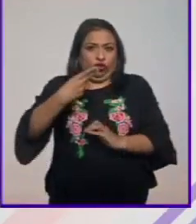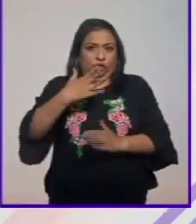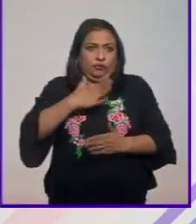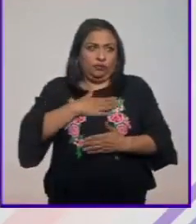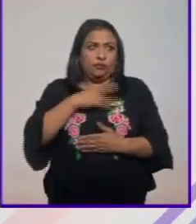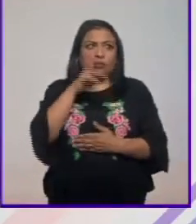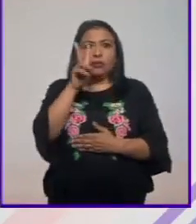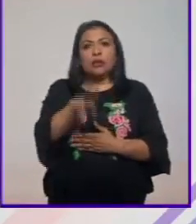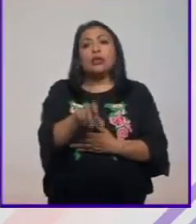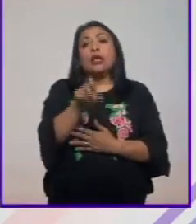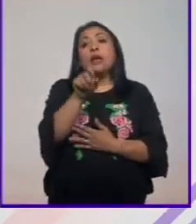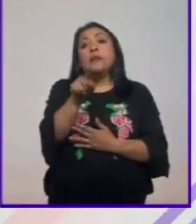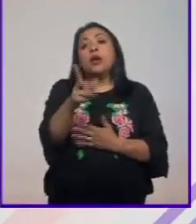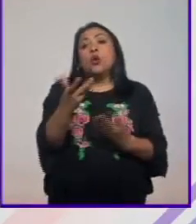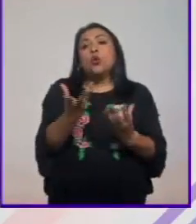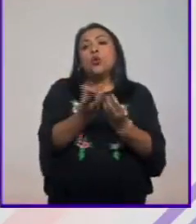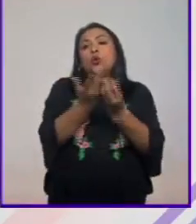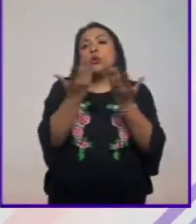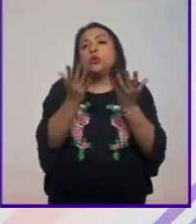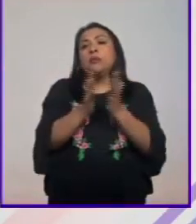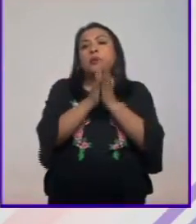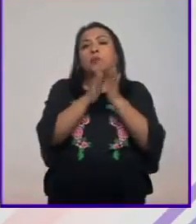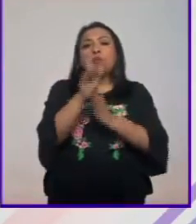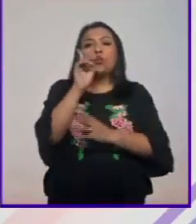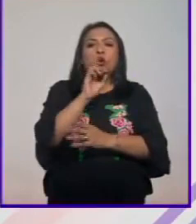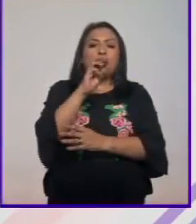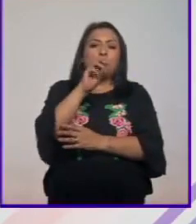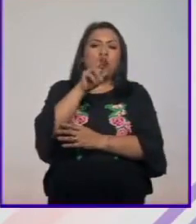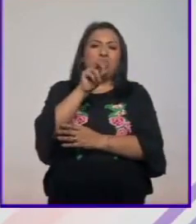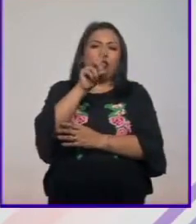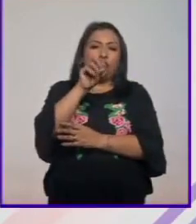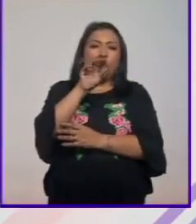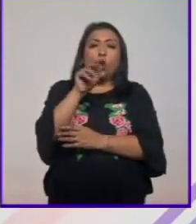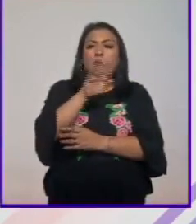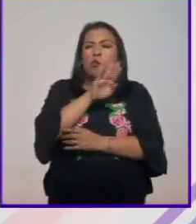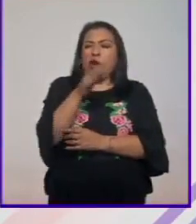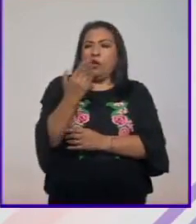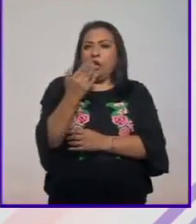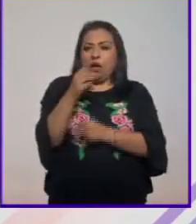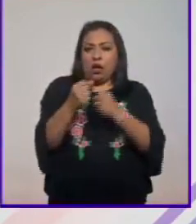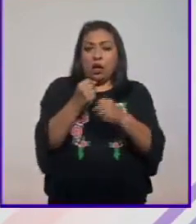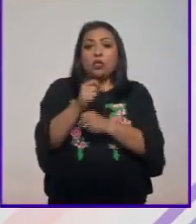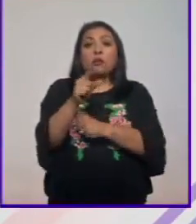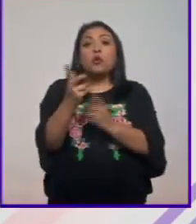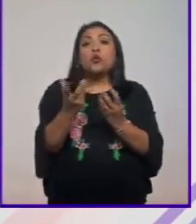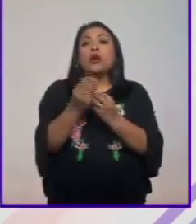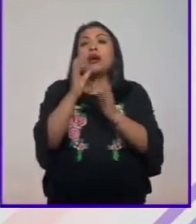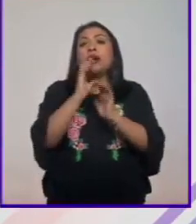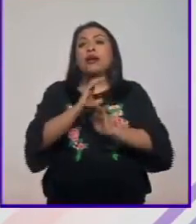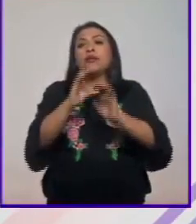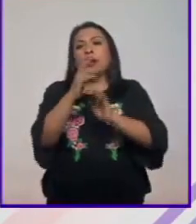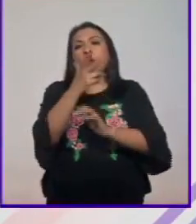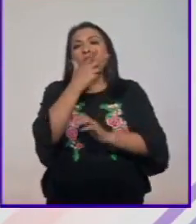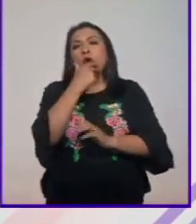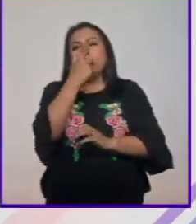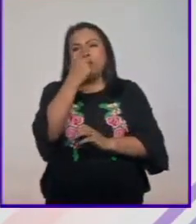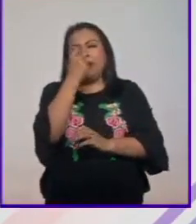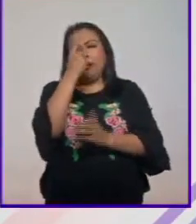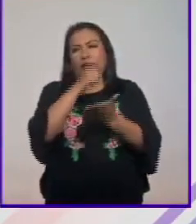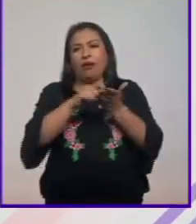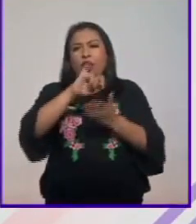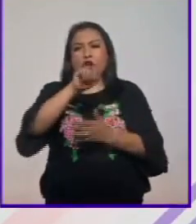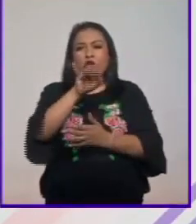Y bueno, también he colaborado con María Dolores Pradera, que falleció este año, y canté con ella un tema del maestro José Alfredo